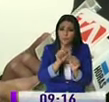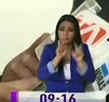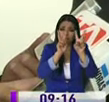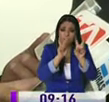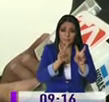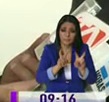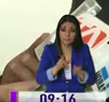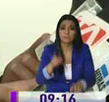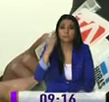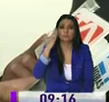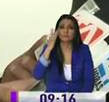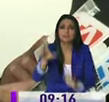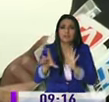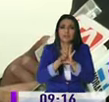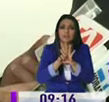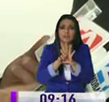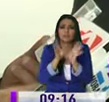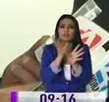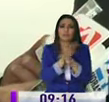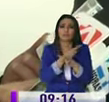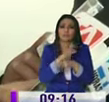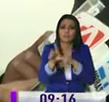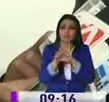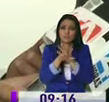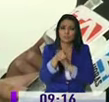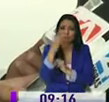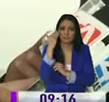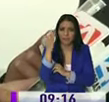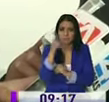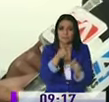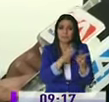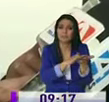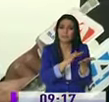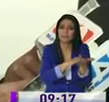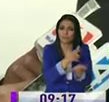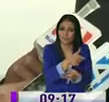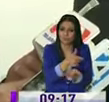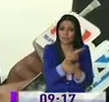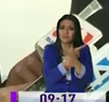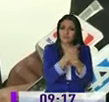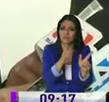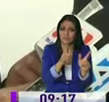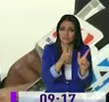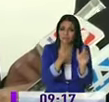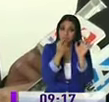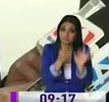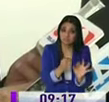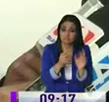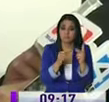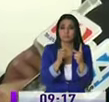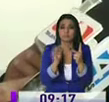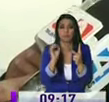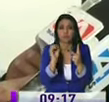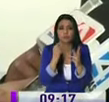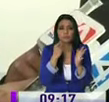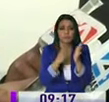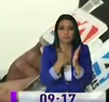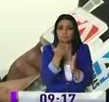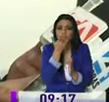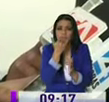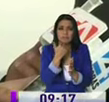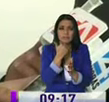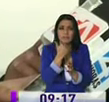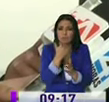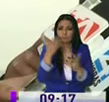conocen lo que determinan la ley orgánica de la función legislativa en el caso de amnistía es cuando corresponde en el caso de delitos conexos a los